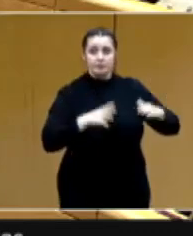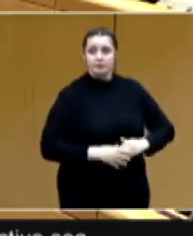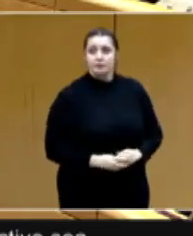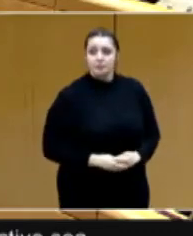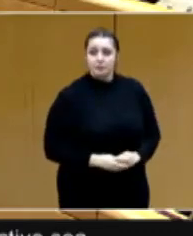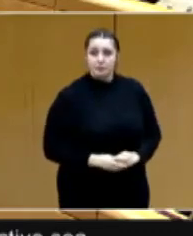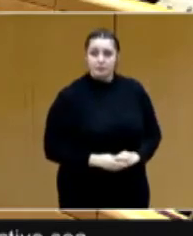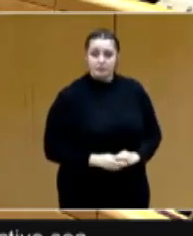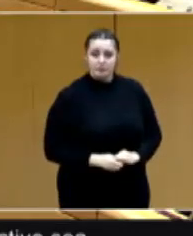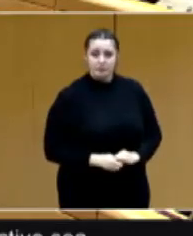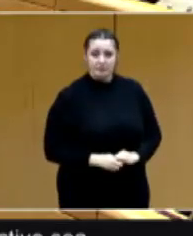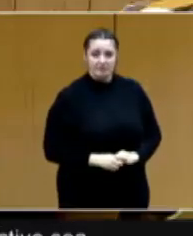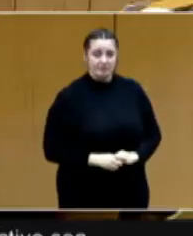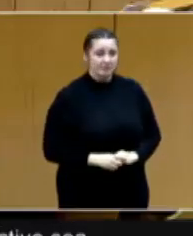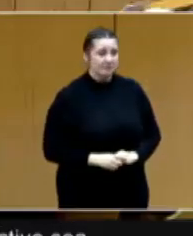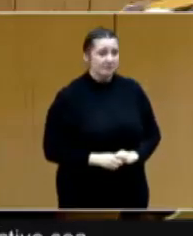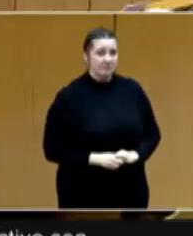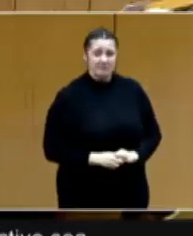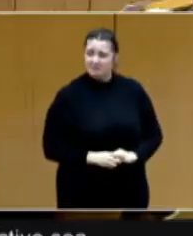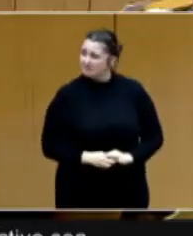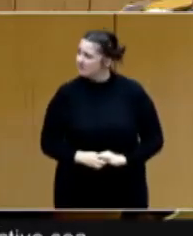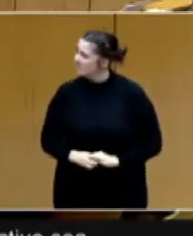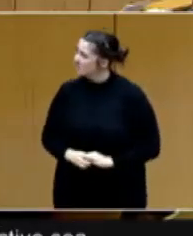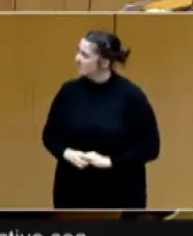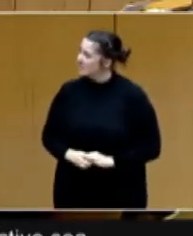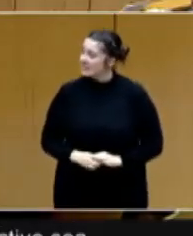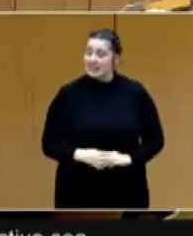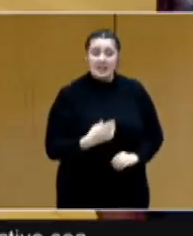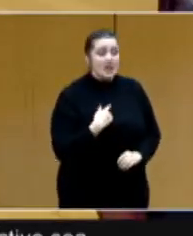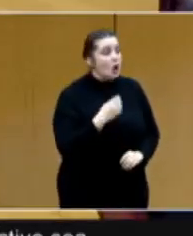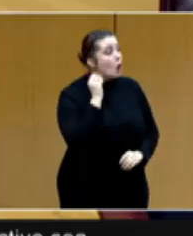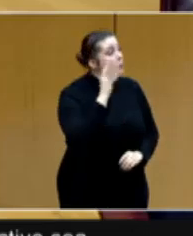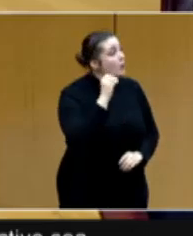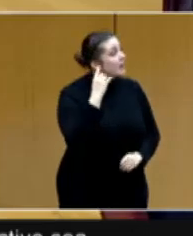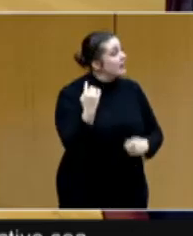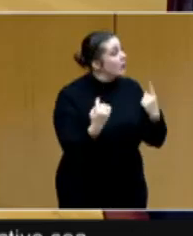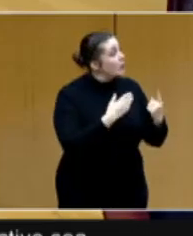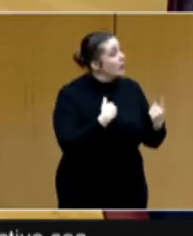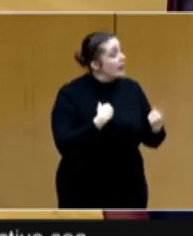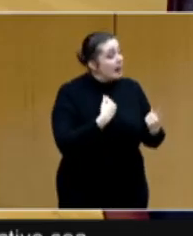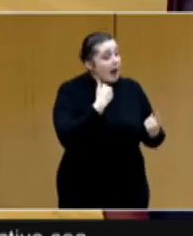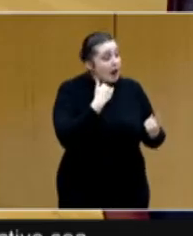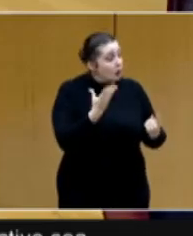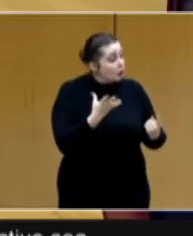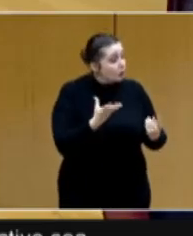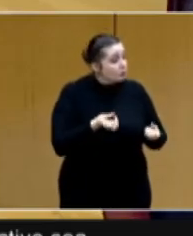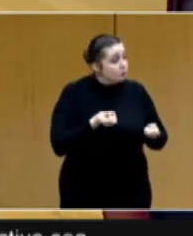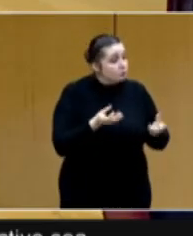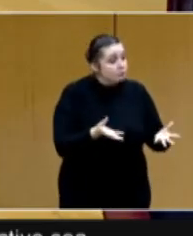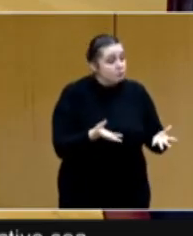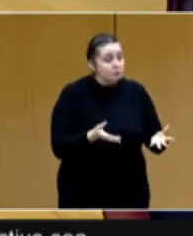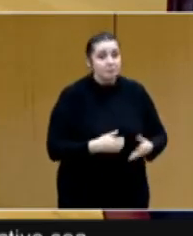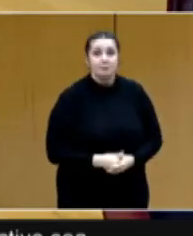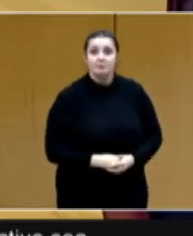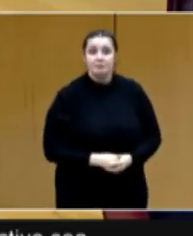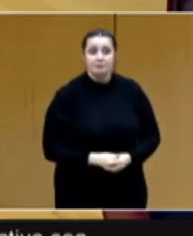bien si alguno de los ponentes se ha quedado con ganas de decir algo les podemos dar la palabra